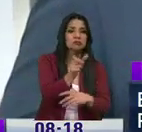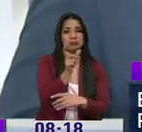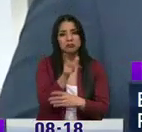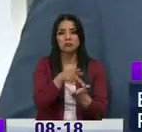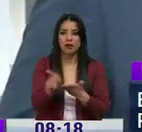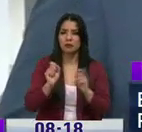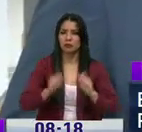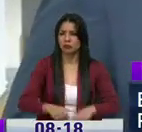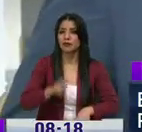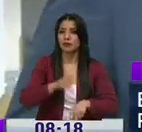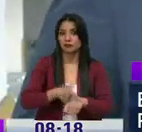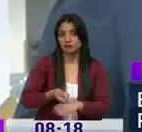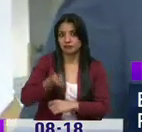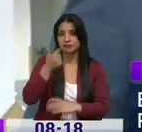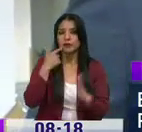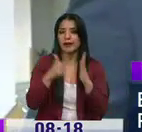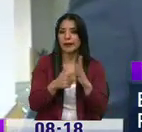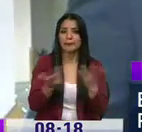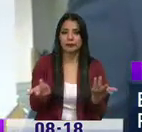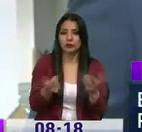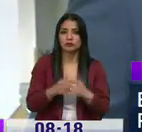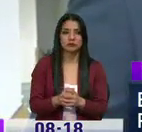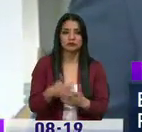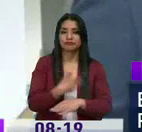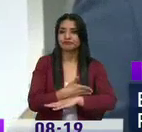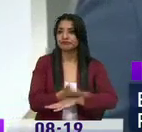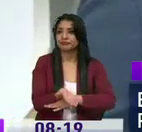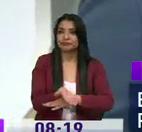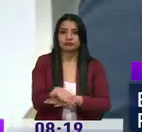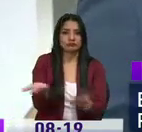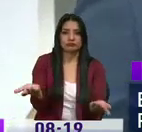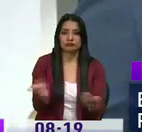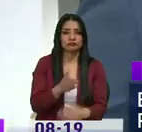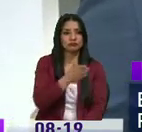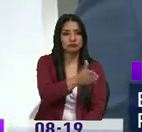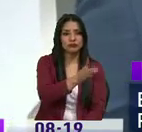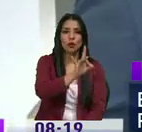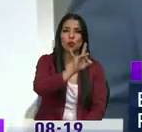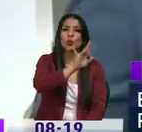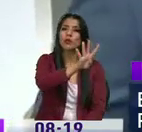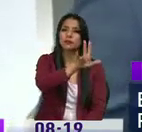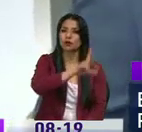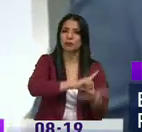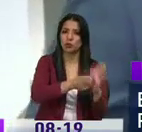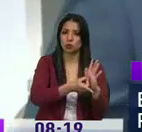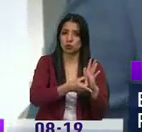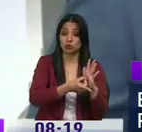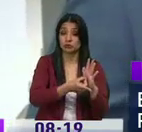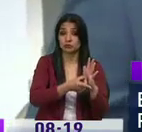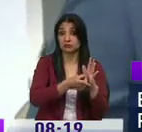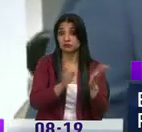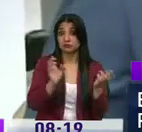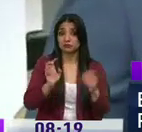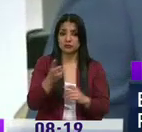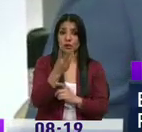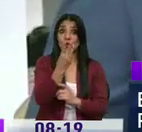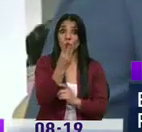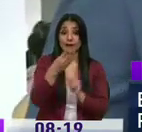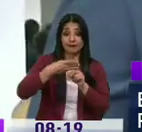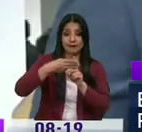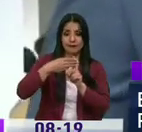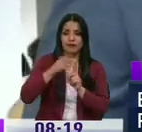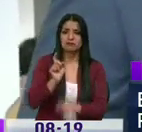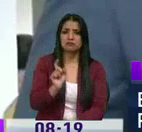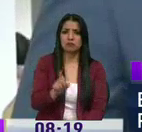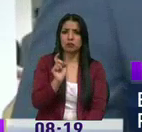presencial. Es decir, por ejemplo, si nos vamos a demorar en la presencial 45 minutos, si accedemos al canal virtual,